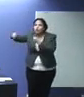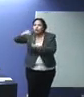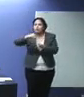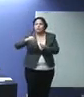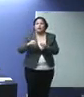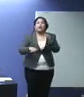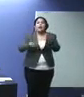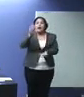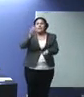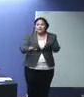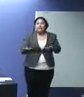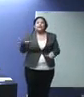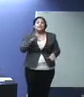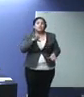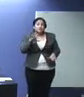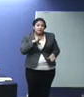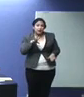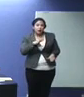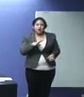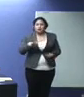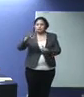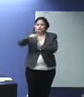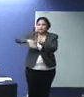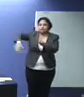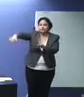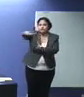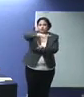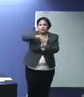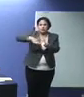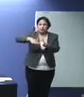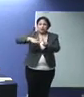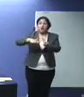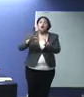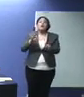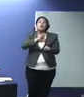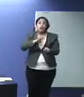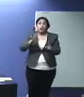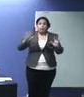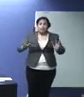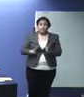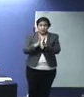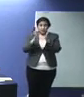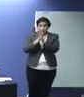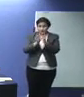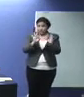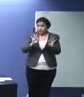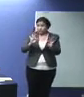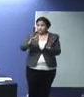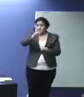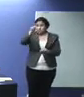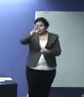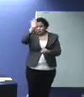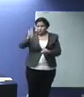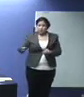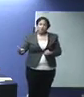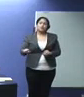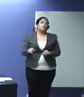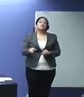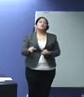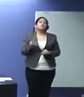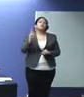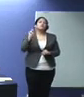barreras debidas a la actitud del entorno que evita su participación plena y efectiva en la sociedad en igualdad de condiciones que los